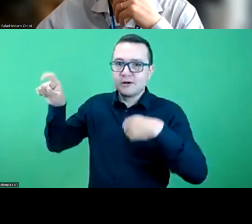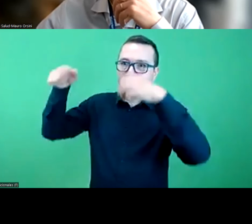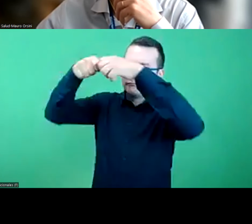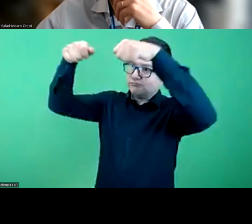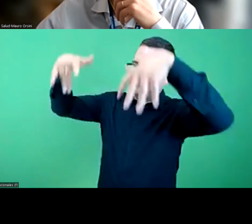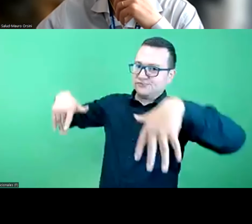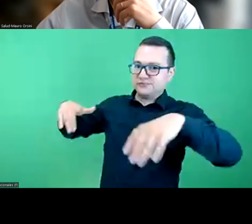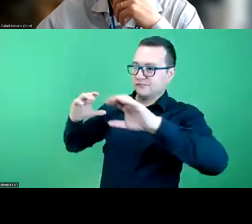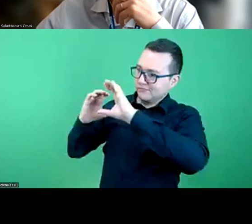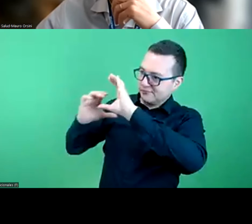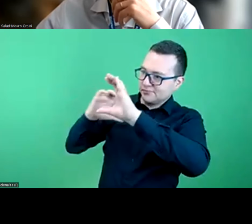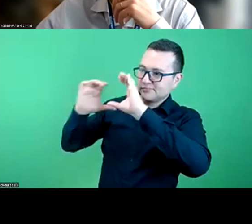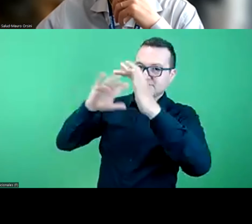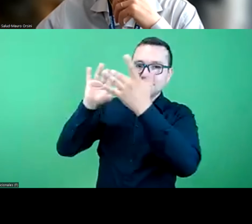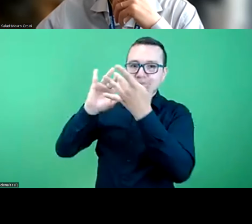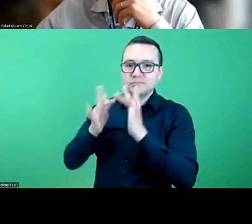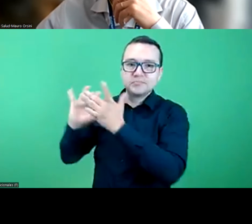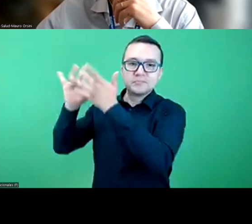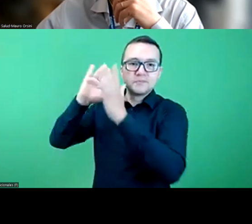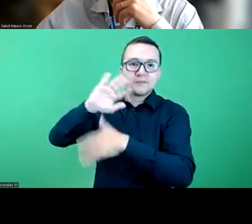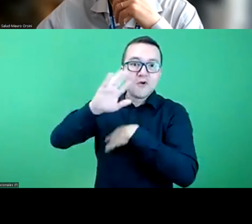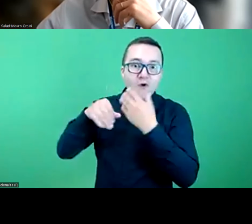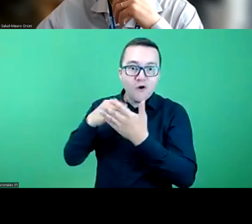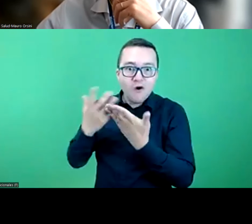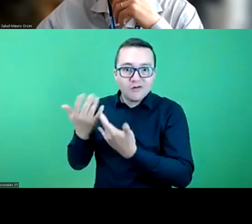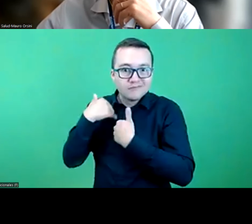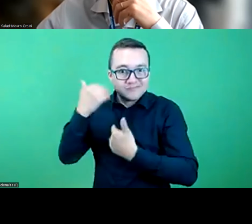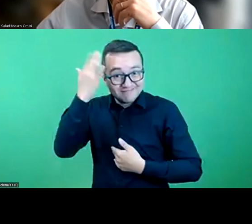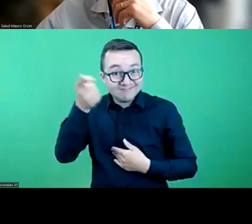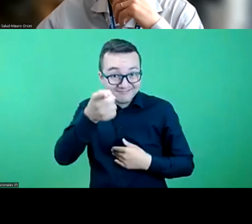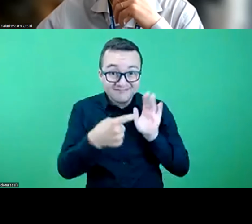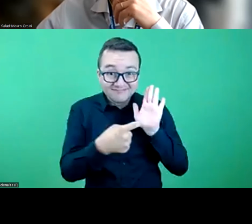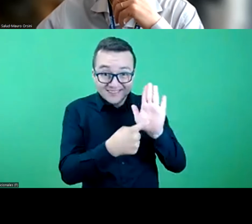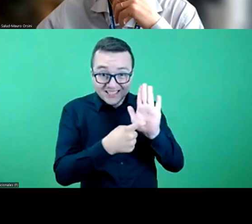hablando, pues, con este ejemplo